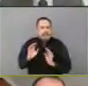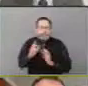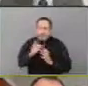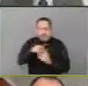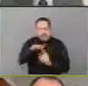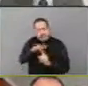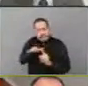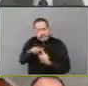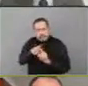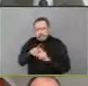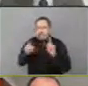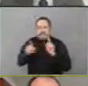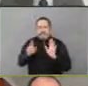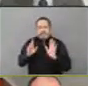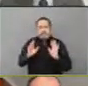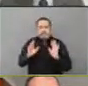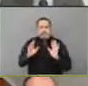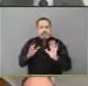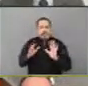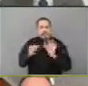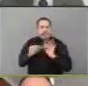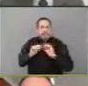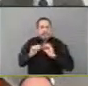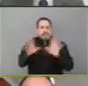interpretación conforme. No solamente